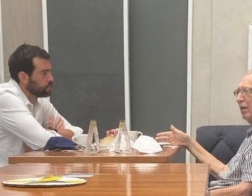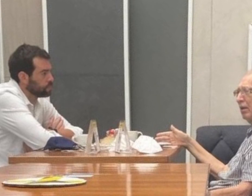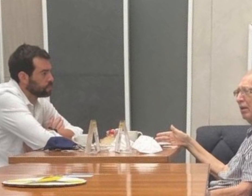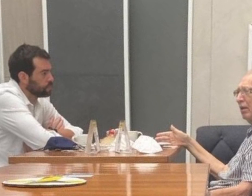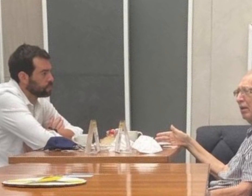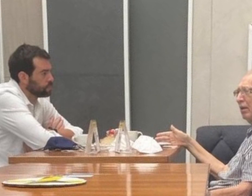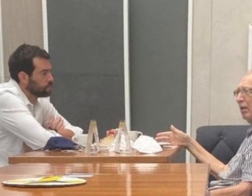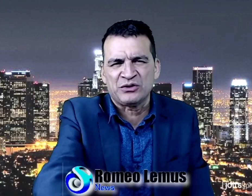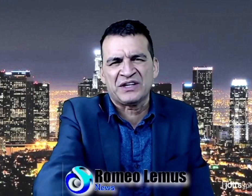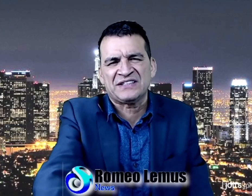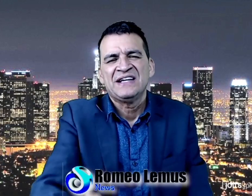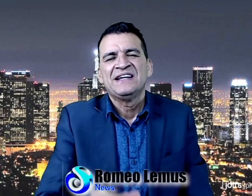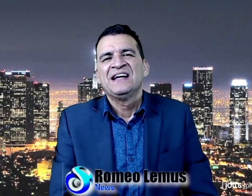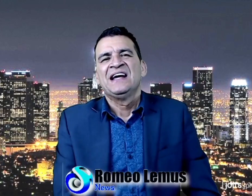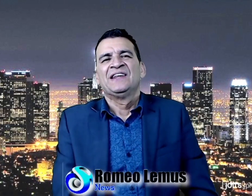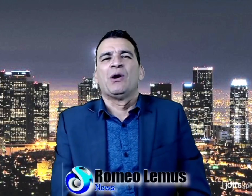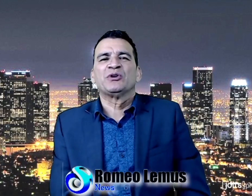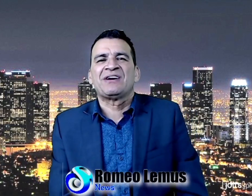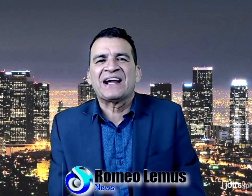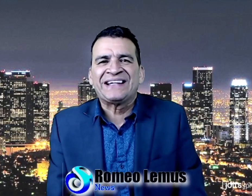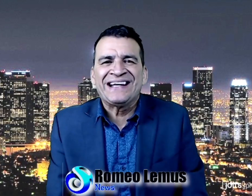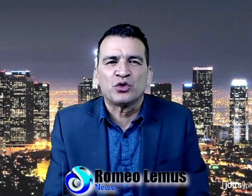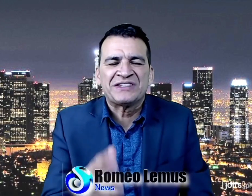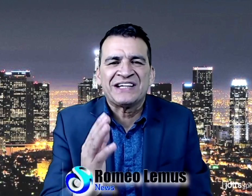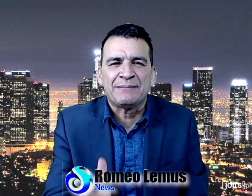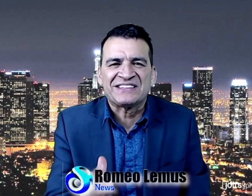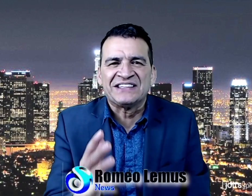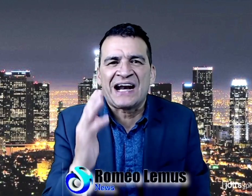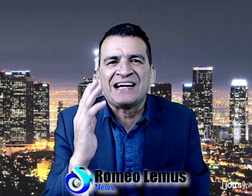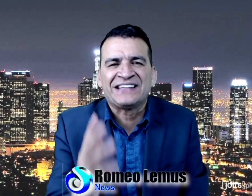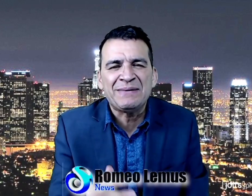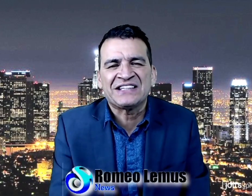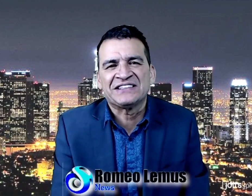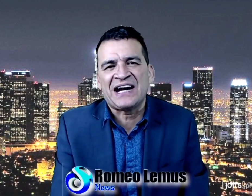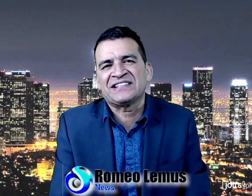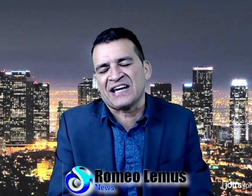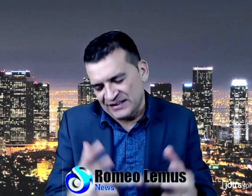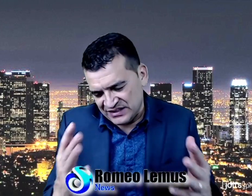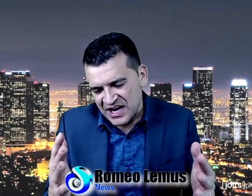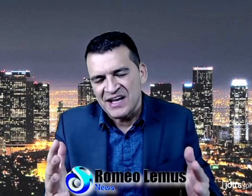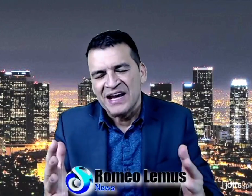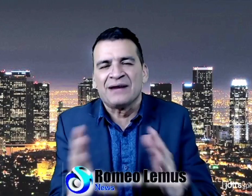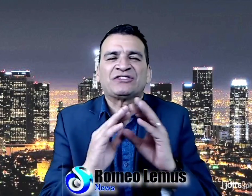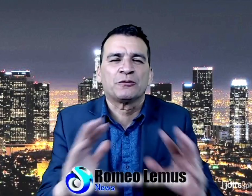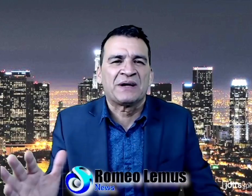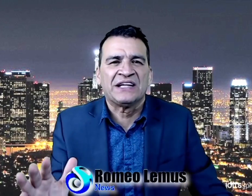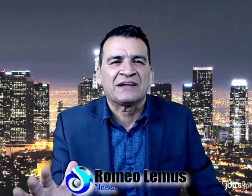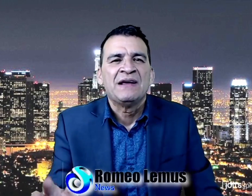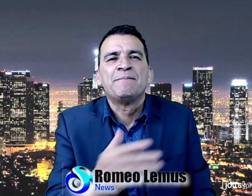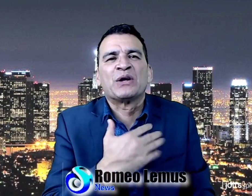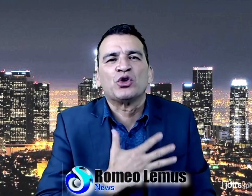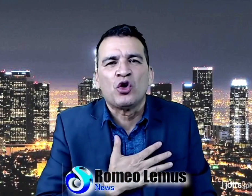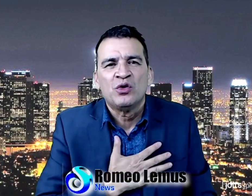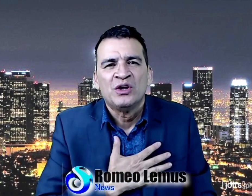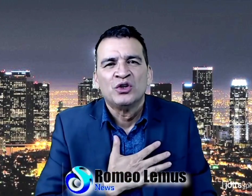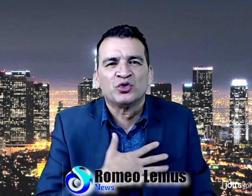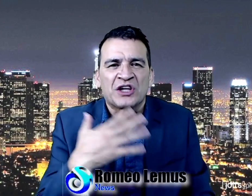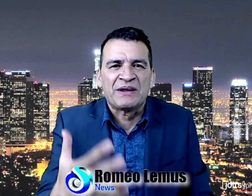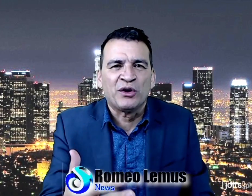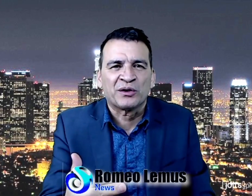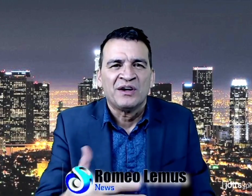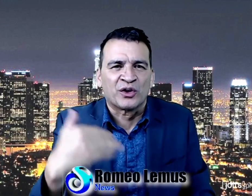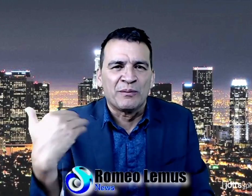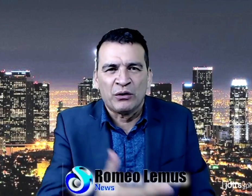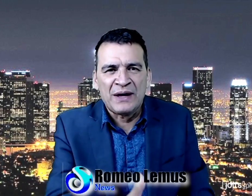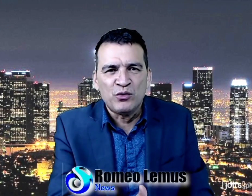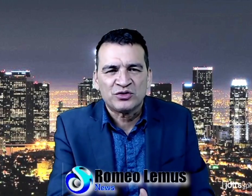redes sociales. Pero bueno, señores, no vamos a hablar de eso, no es el tema central. El tema central es que, sí, le va a sorprender, pero yo, su